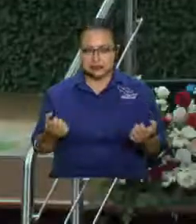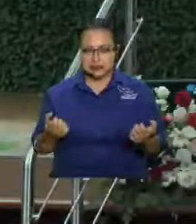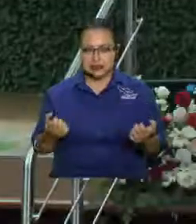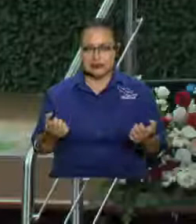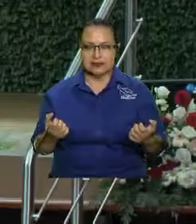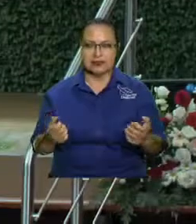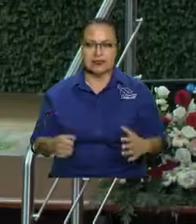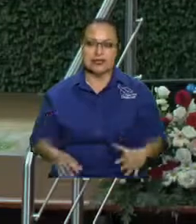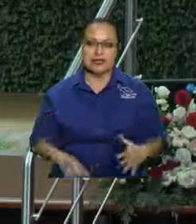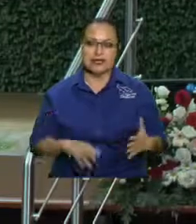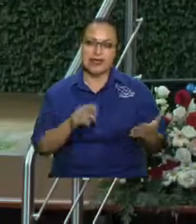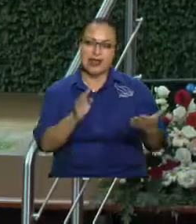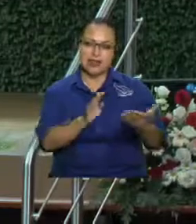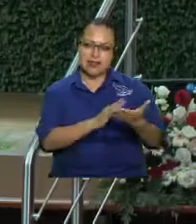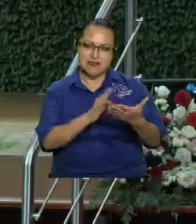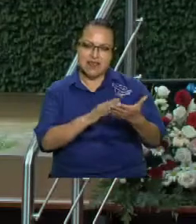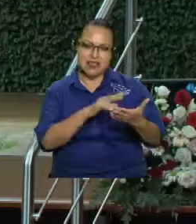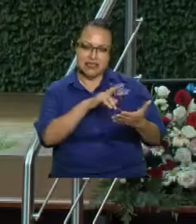Entonces,